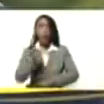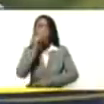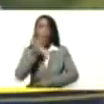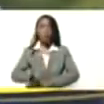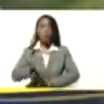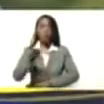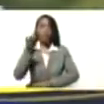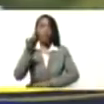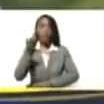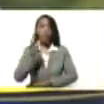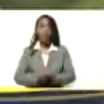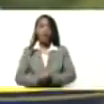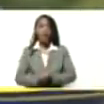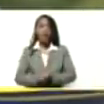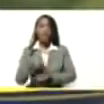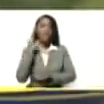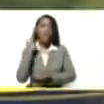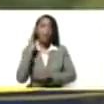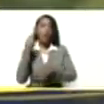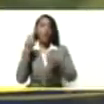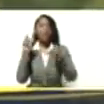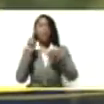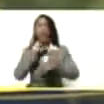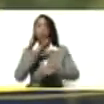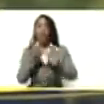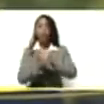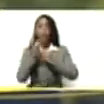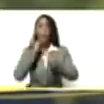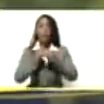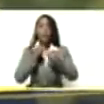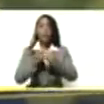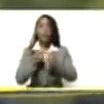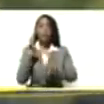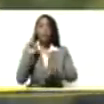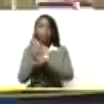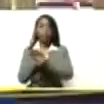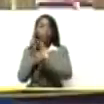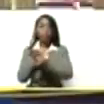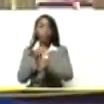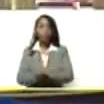de los villegas por el hub de coche ahora el consentido